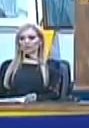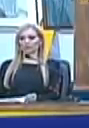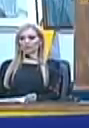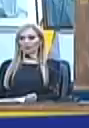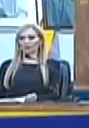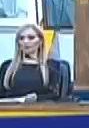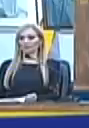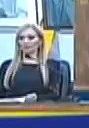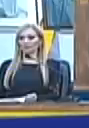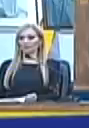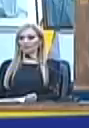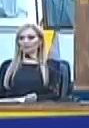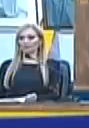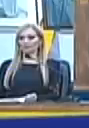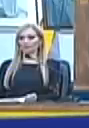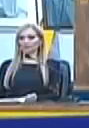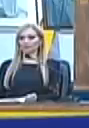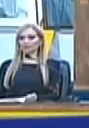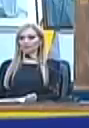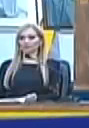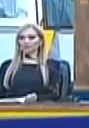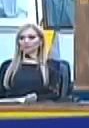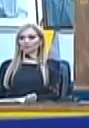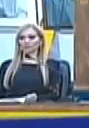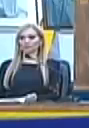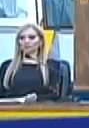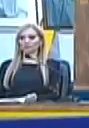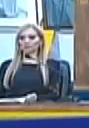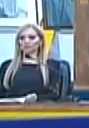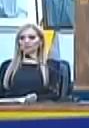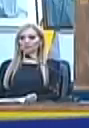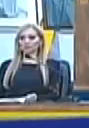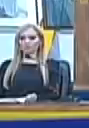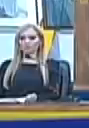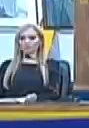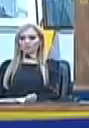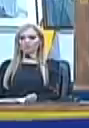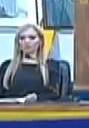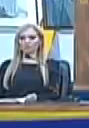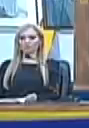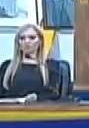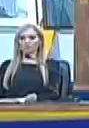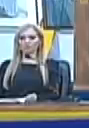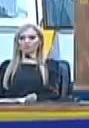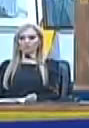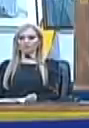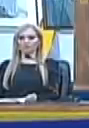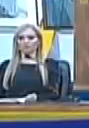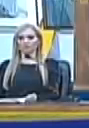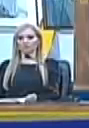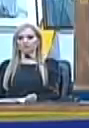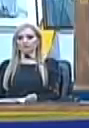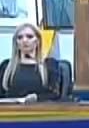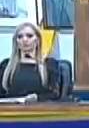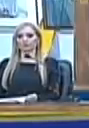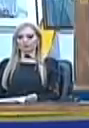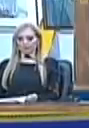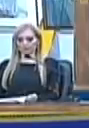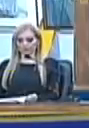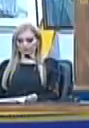están acá en este acto soberano legítimo constitucional que será el pueblo de venezuela allí vemos este